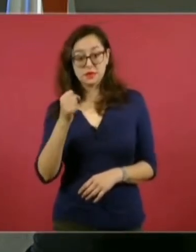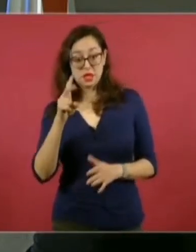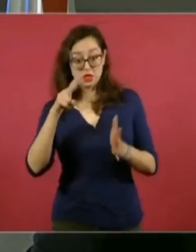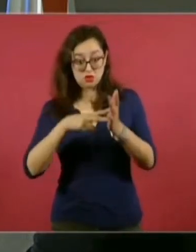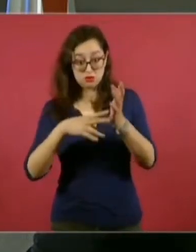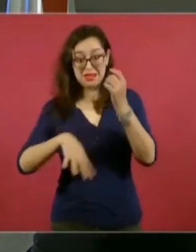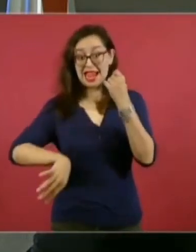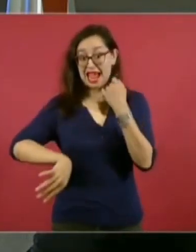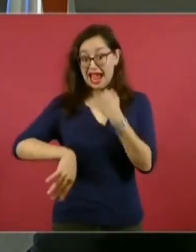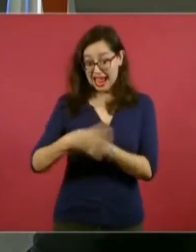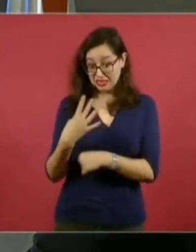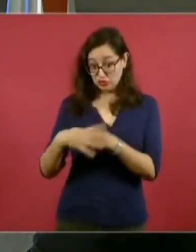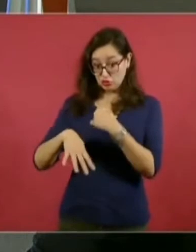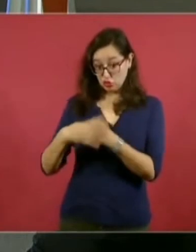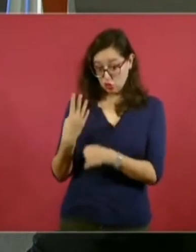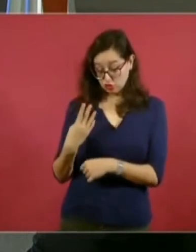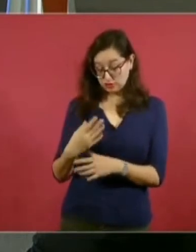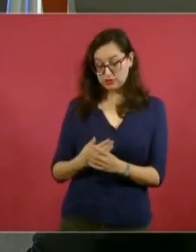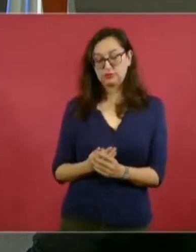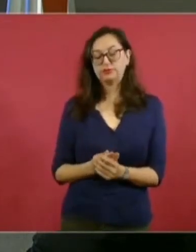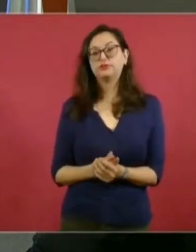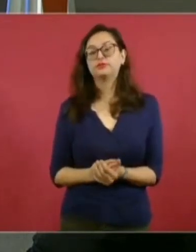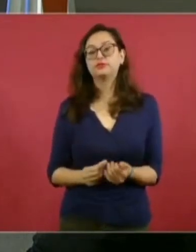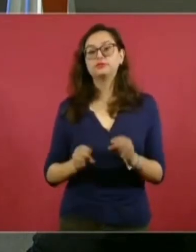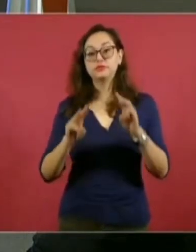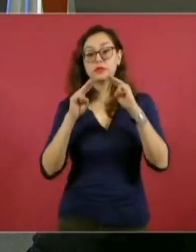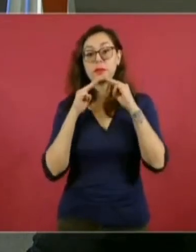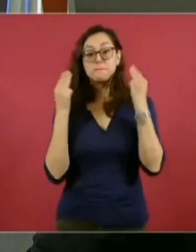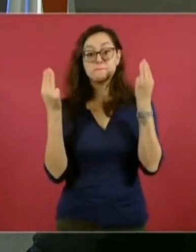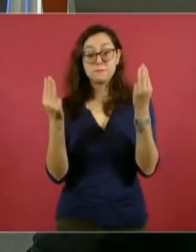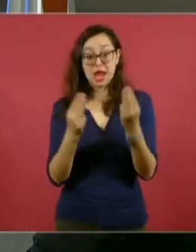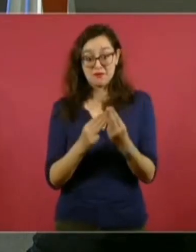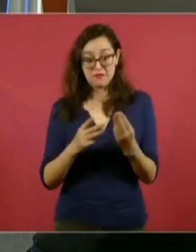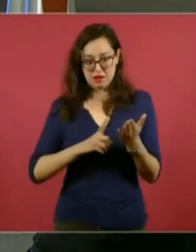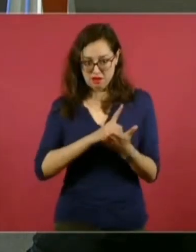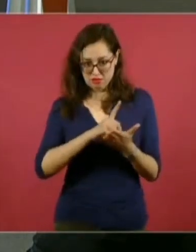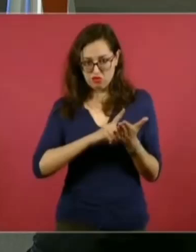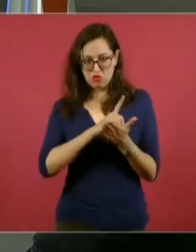narcotraficante con un importante nivel de operaciones en Guerrero.